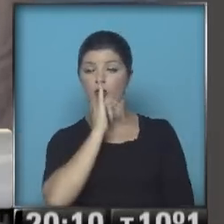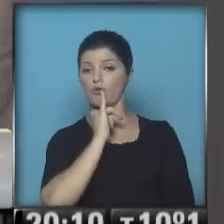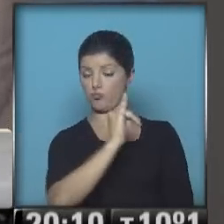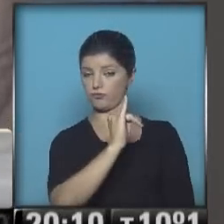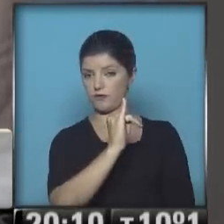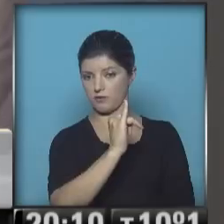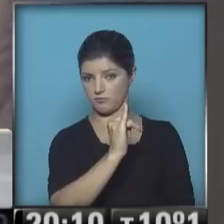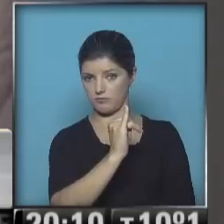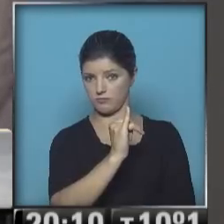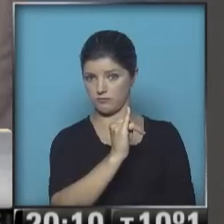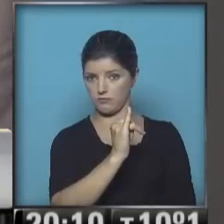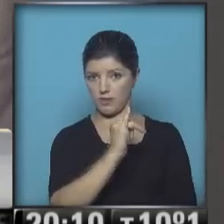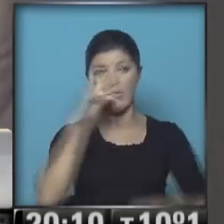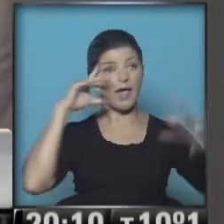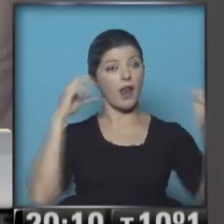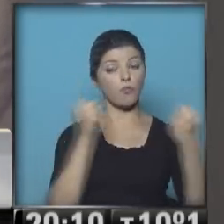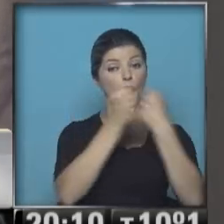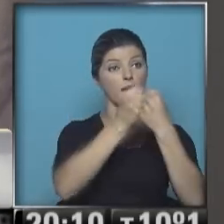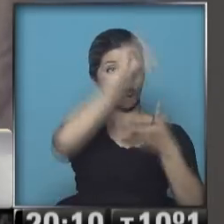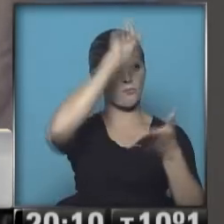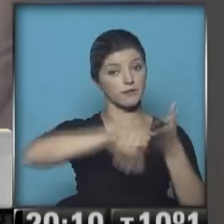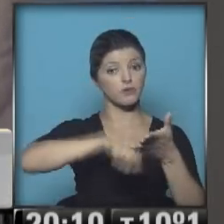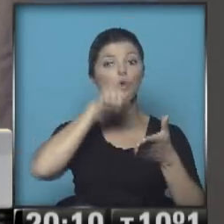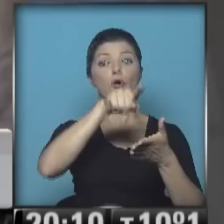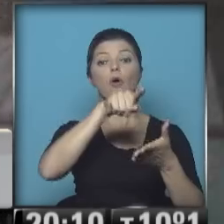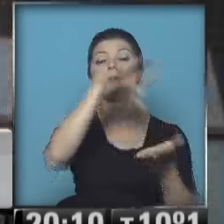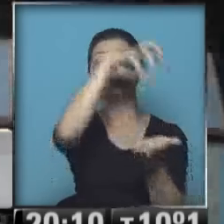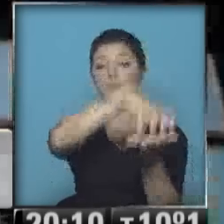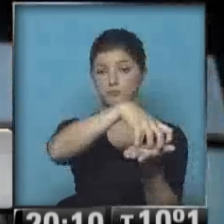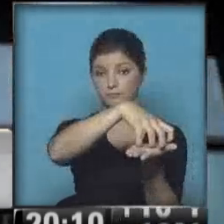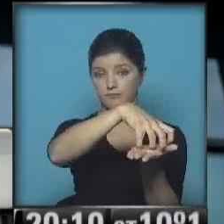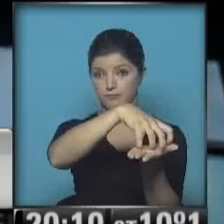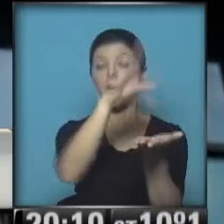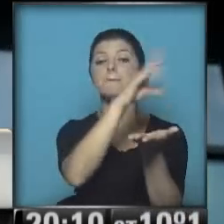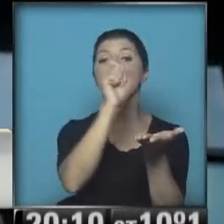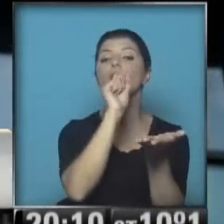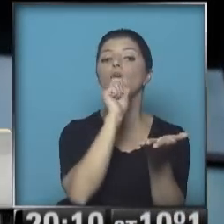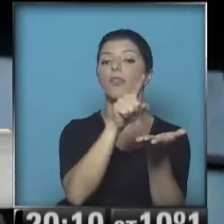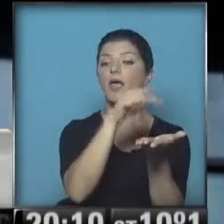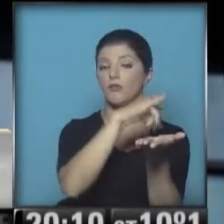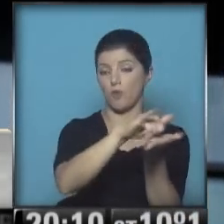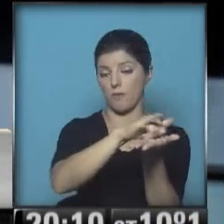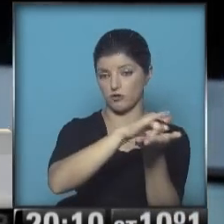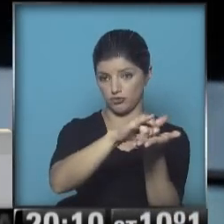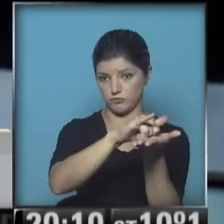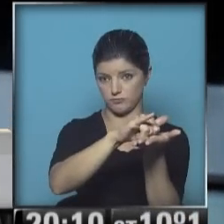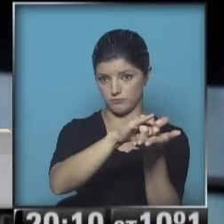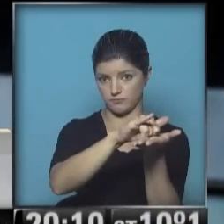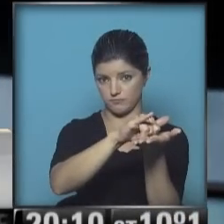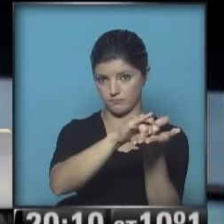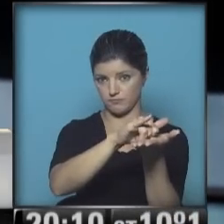al el convenio o al contrato que tiene con el agente fiduciario, el Banco of New York